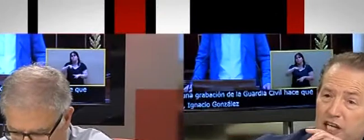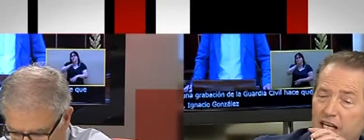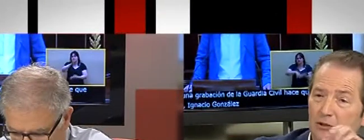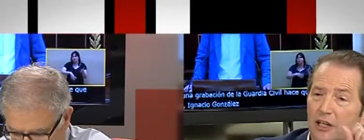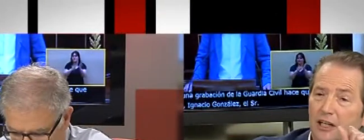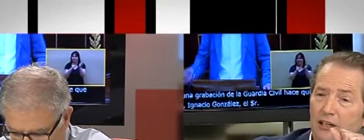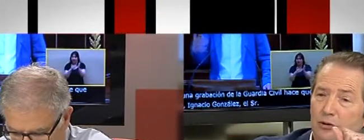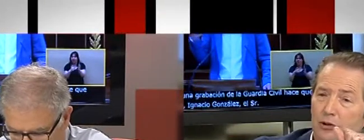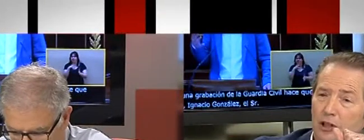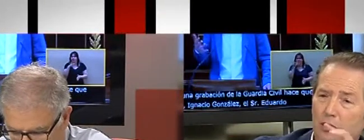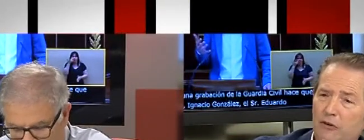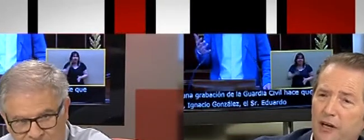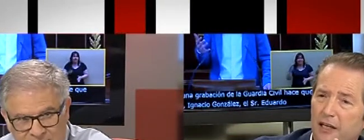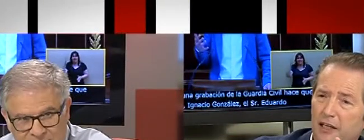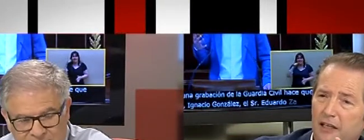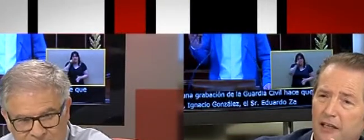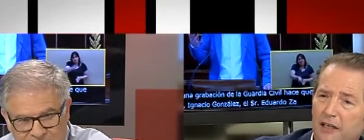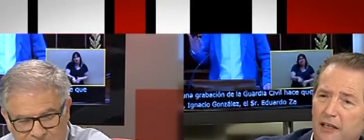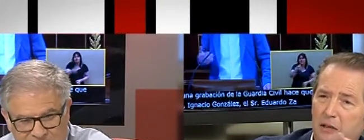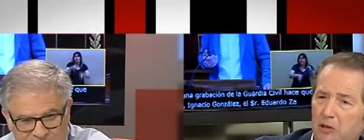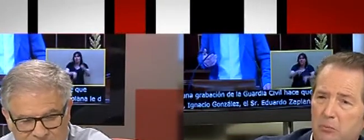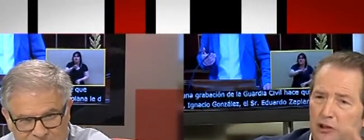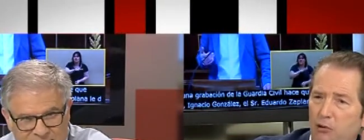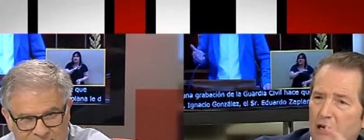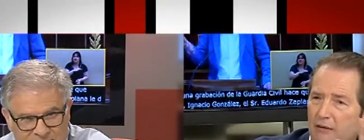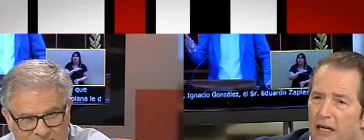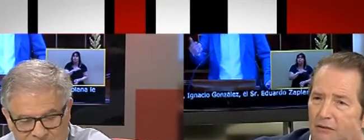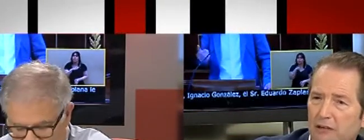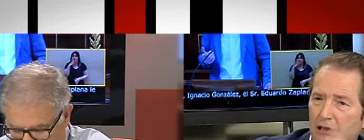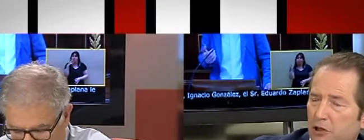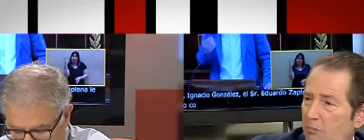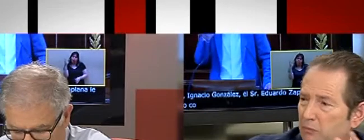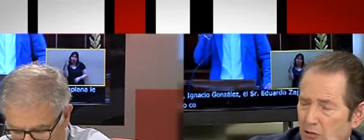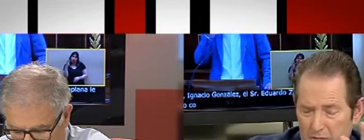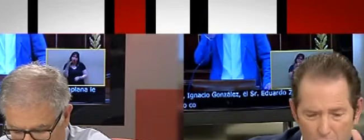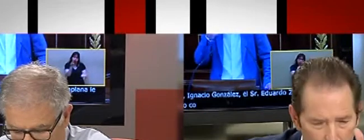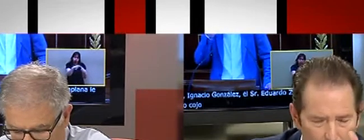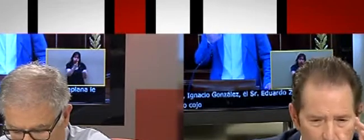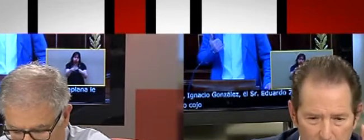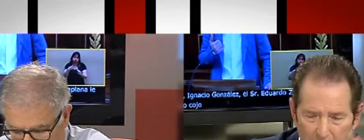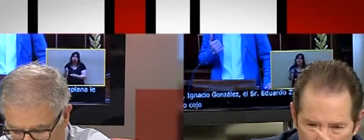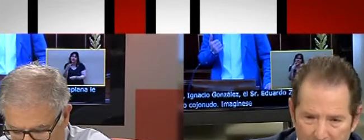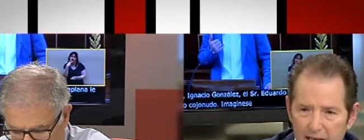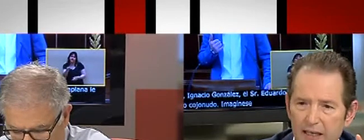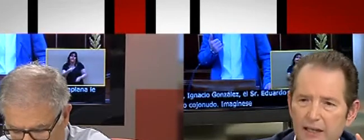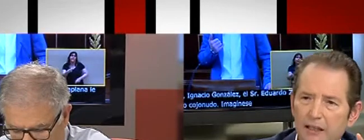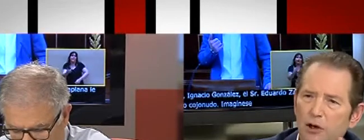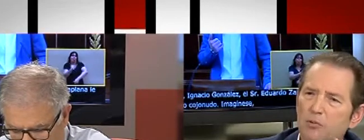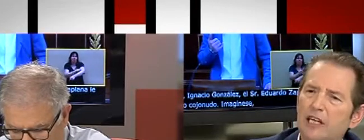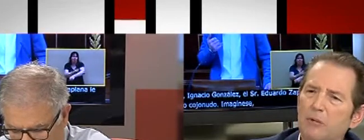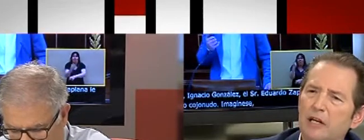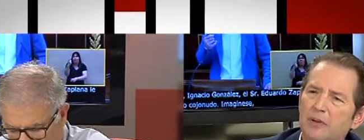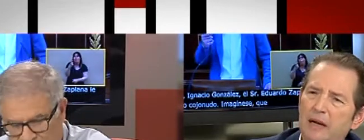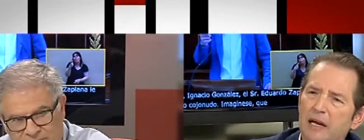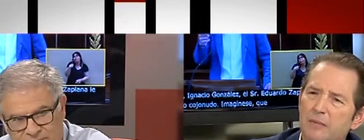que fué chechenia no esto no cuál fue la que montaron vamos lo recuerdo a la cual fue la primera no